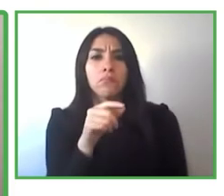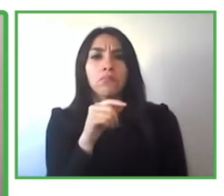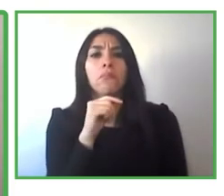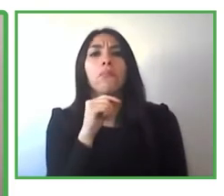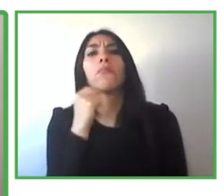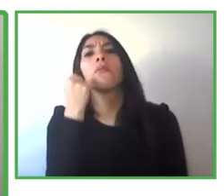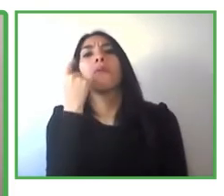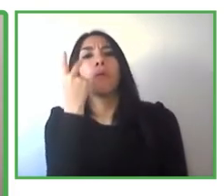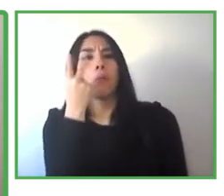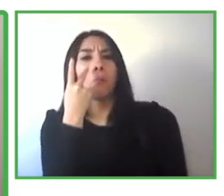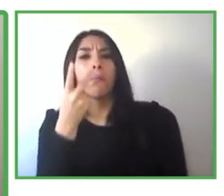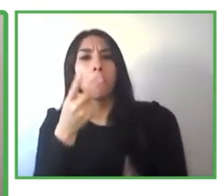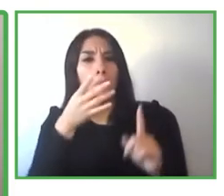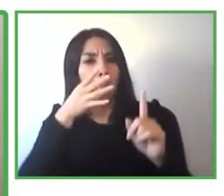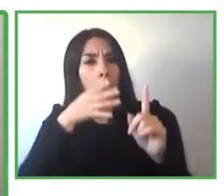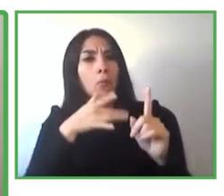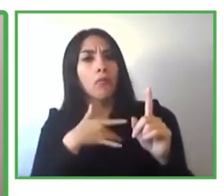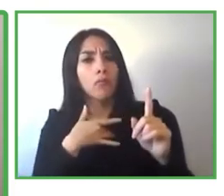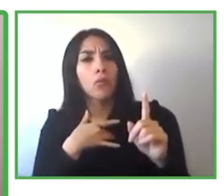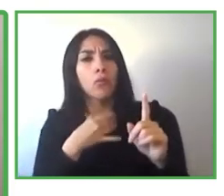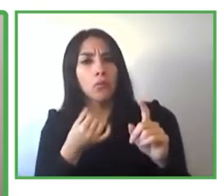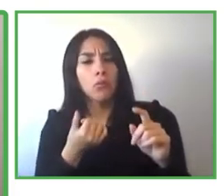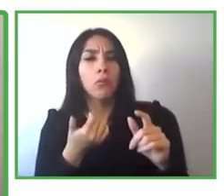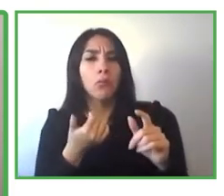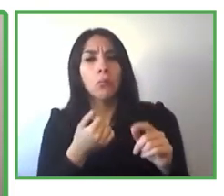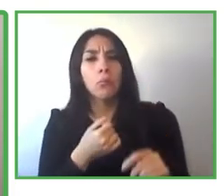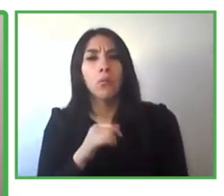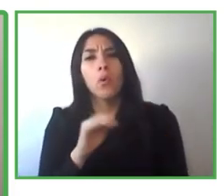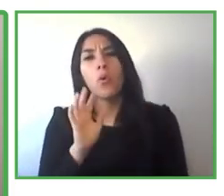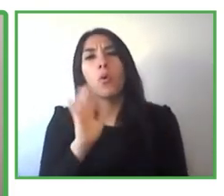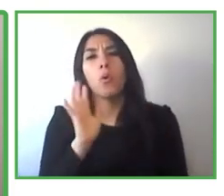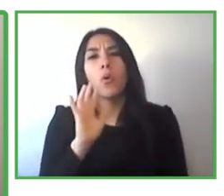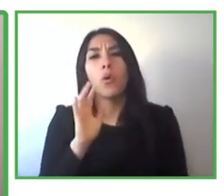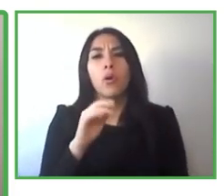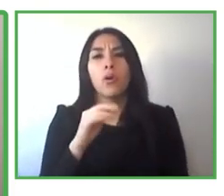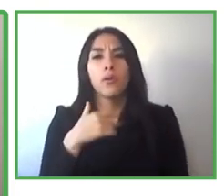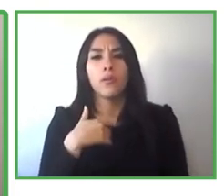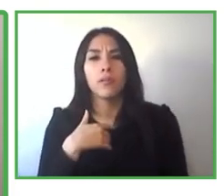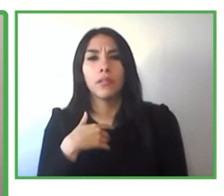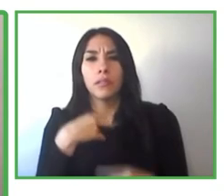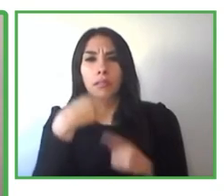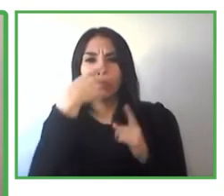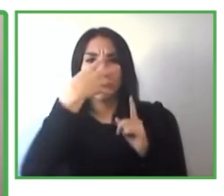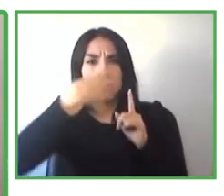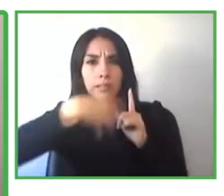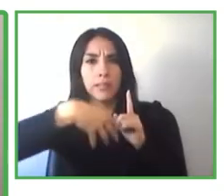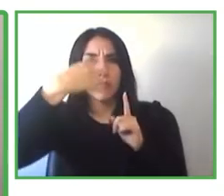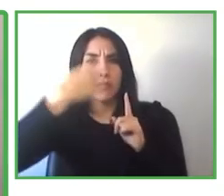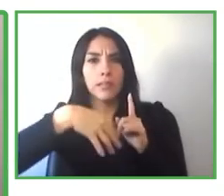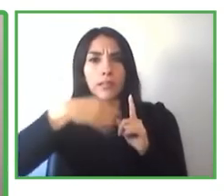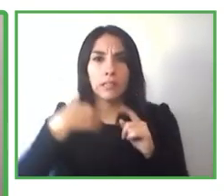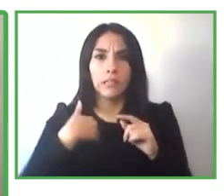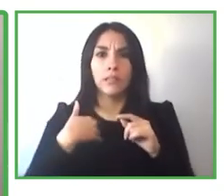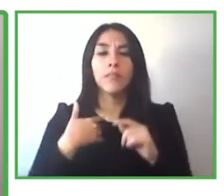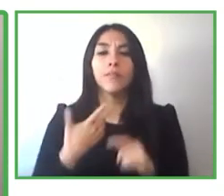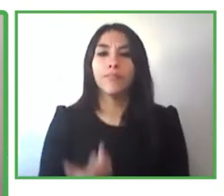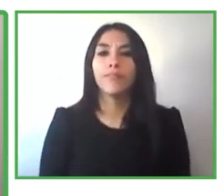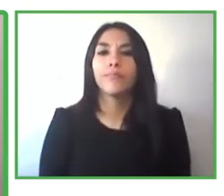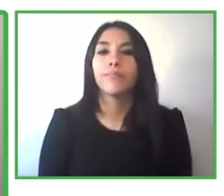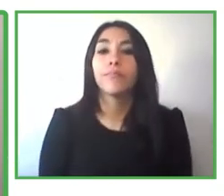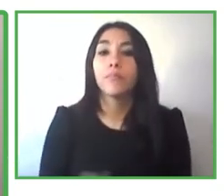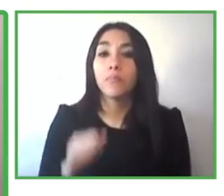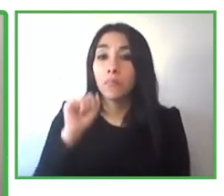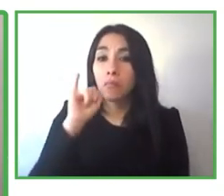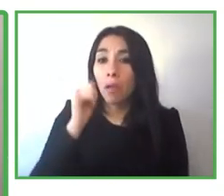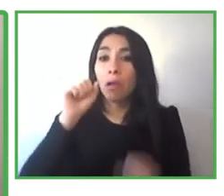podrías decir qué pasó en tu cumpleaños hace algunos años y después de tu intercambio? Sí, después de mi